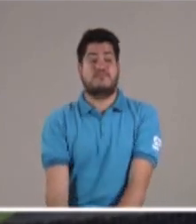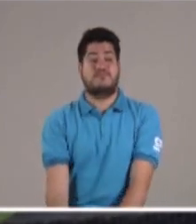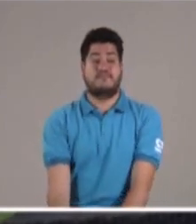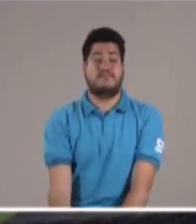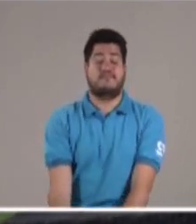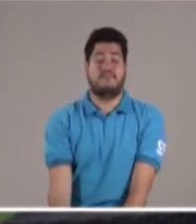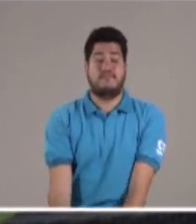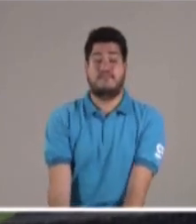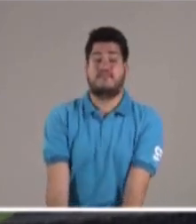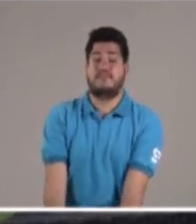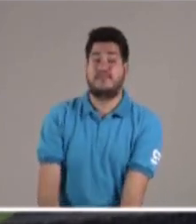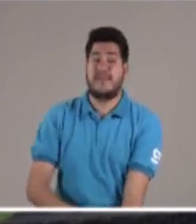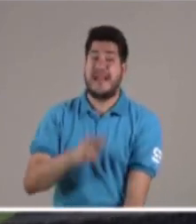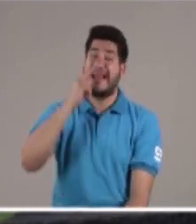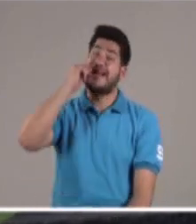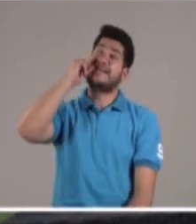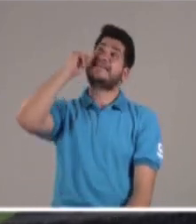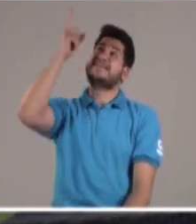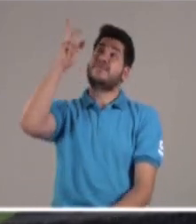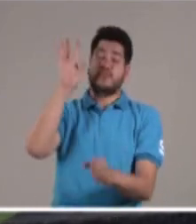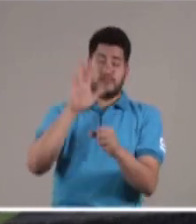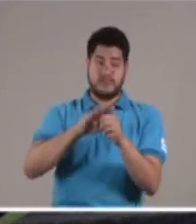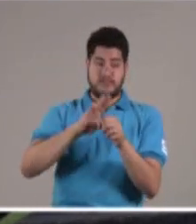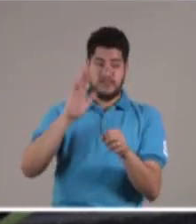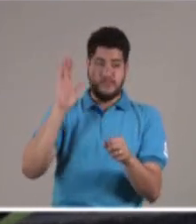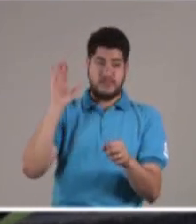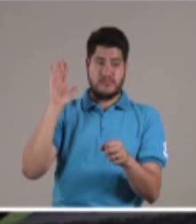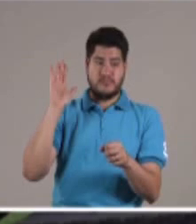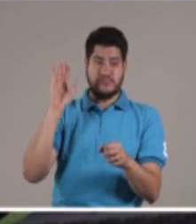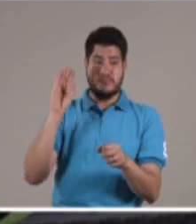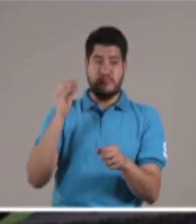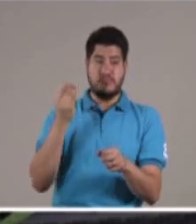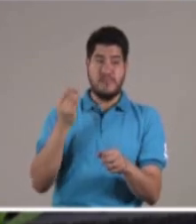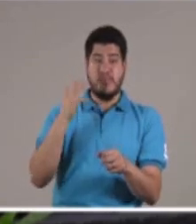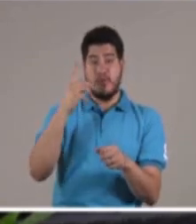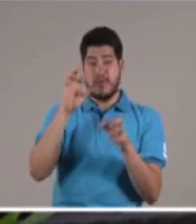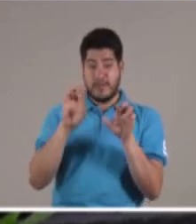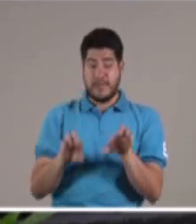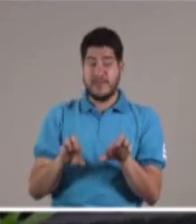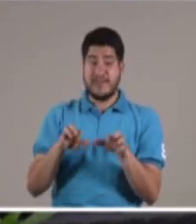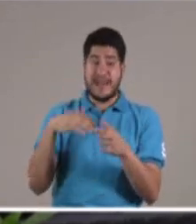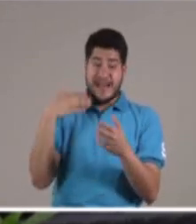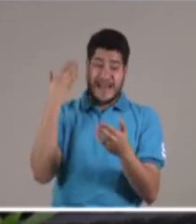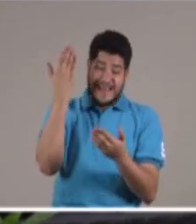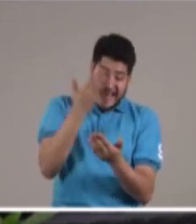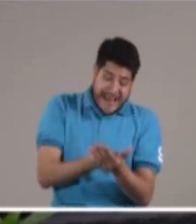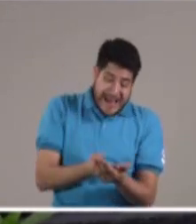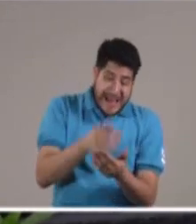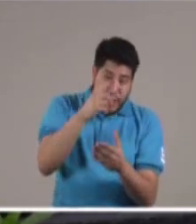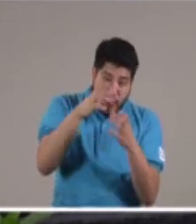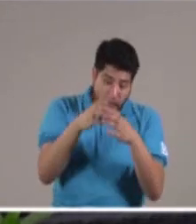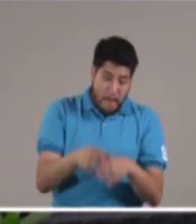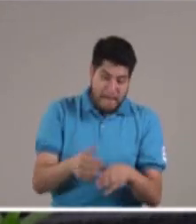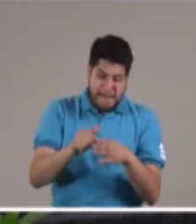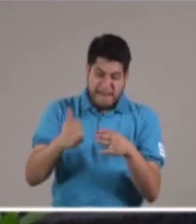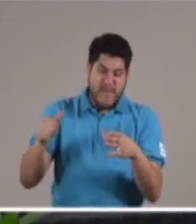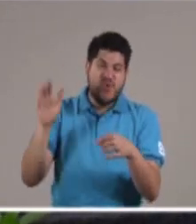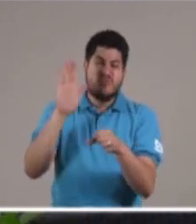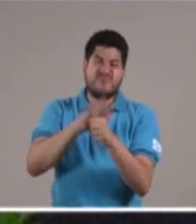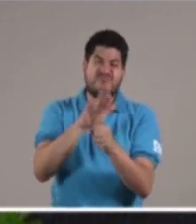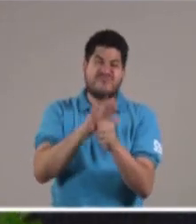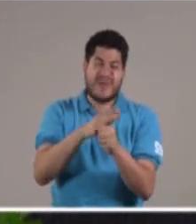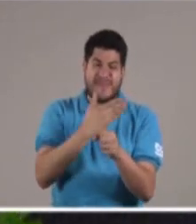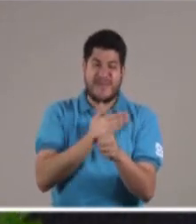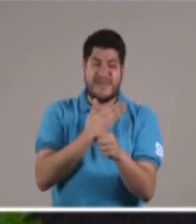el señor ha prometido que el que caiga en uno de esos Pozos Y